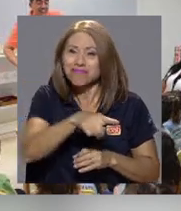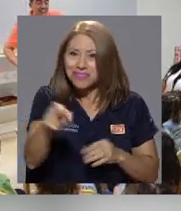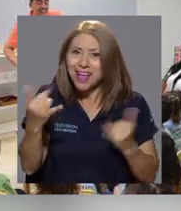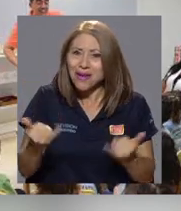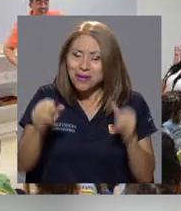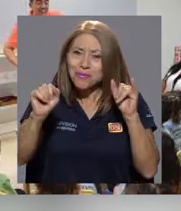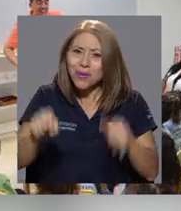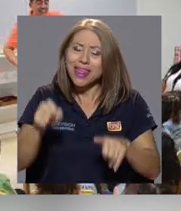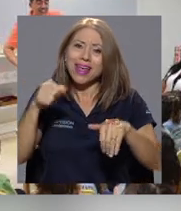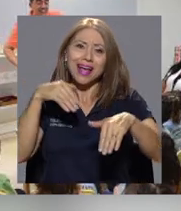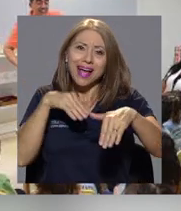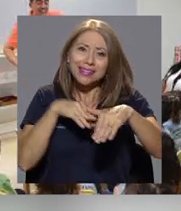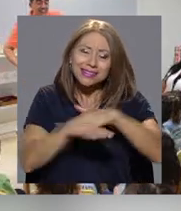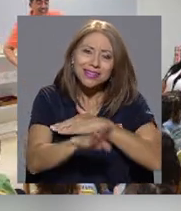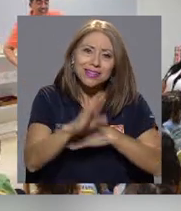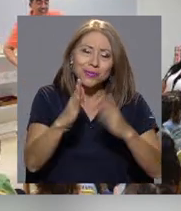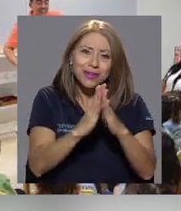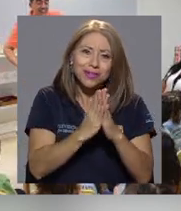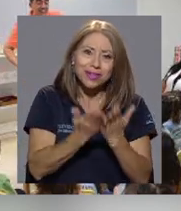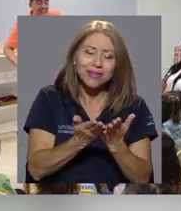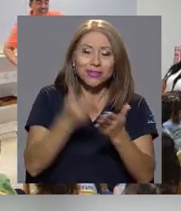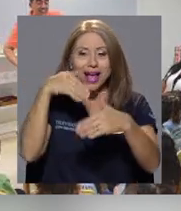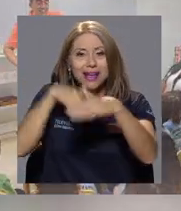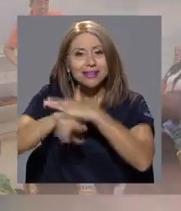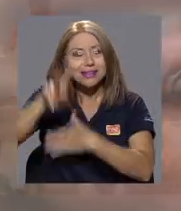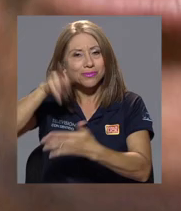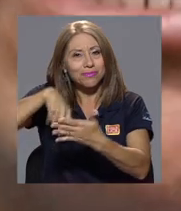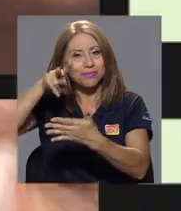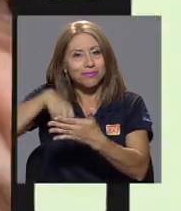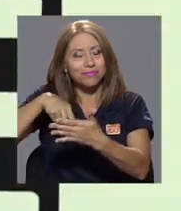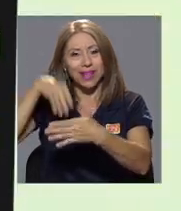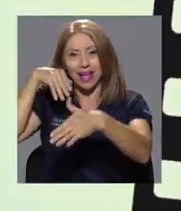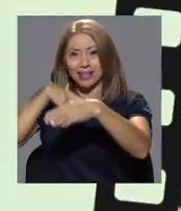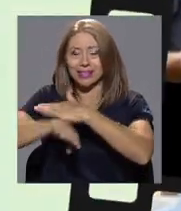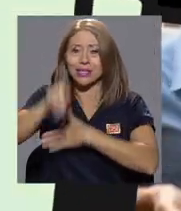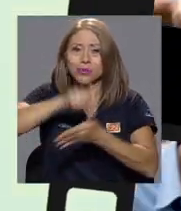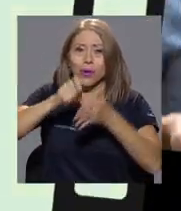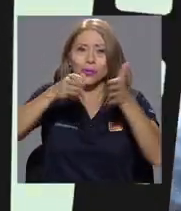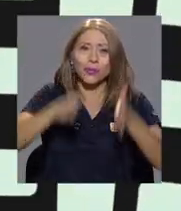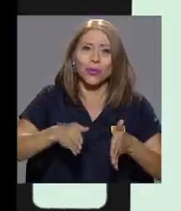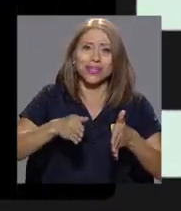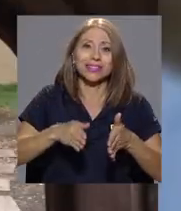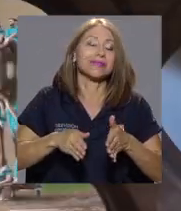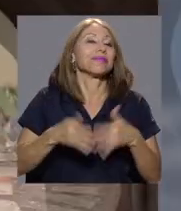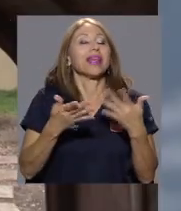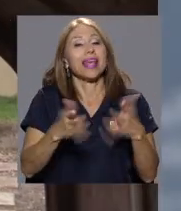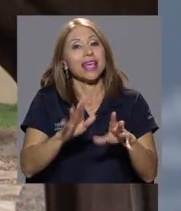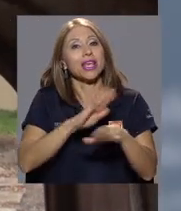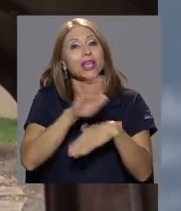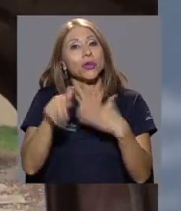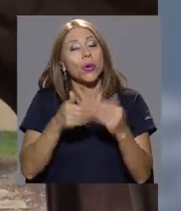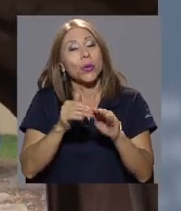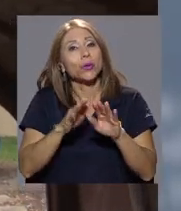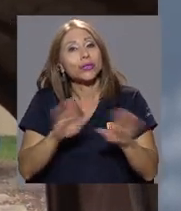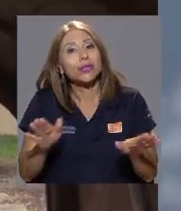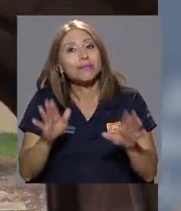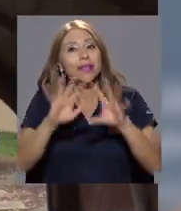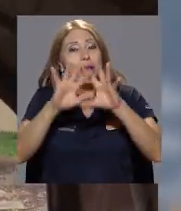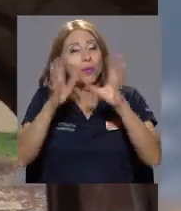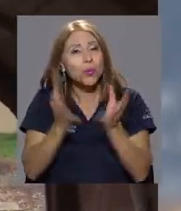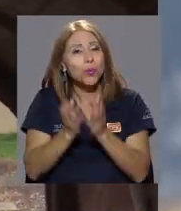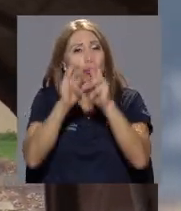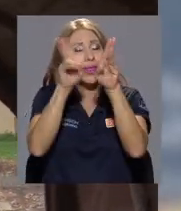puedan tener acceso a los libros, acceso a literatura, acceso a autores, niños del mundo digital, puedan